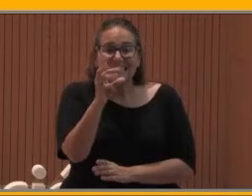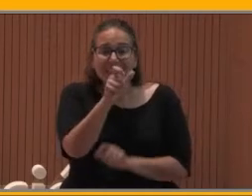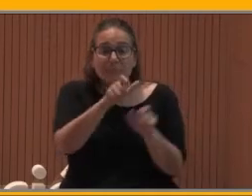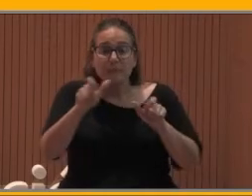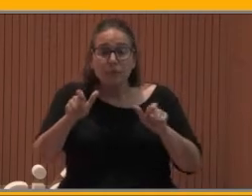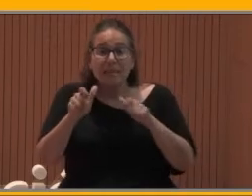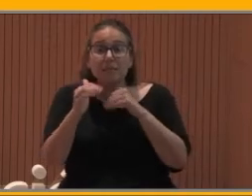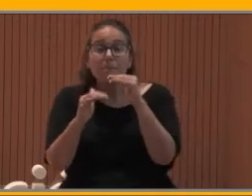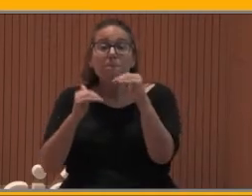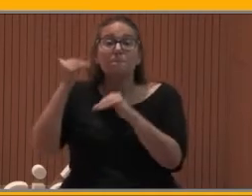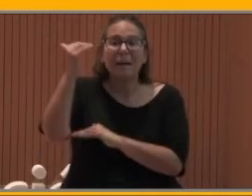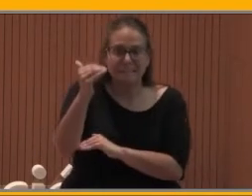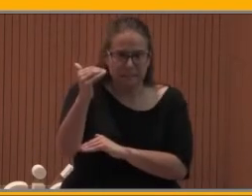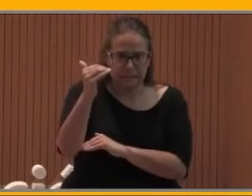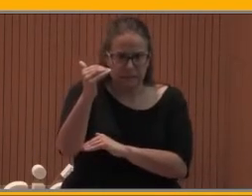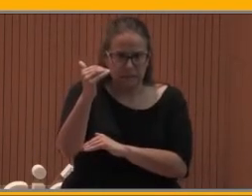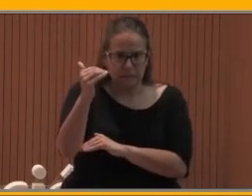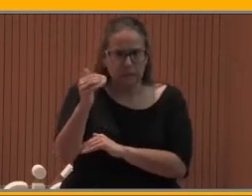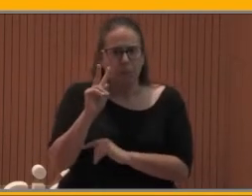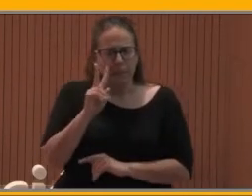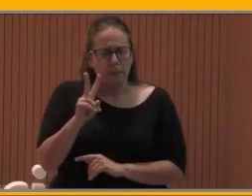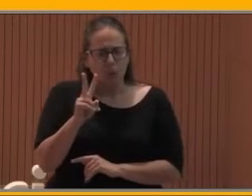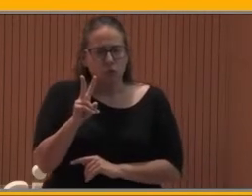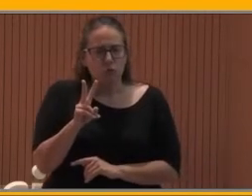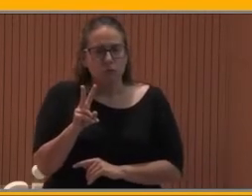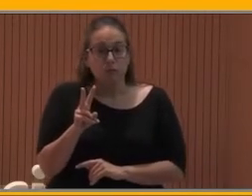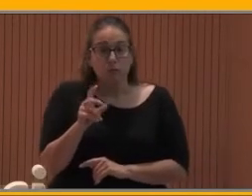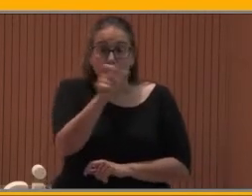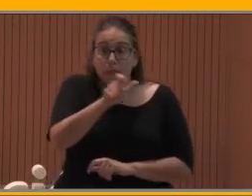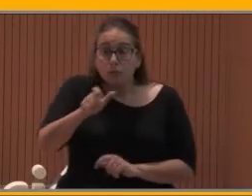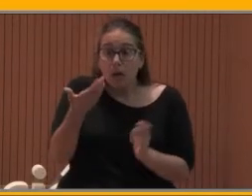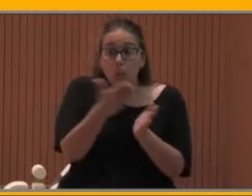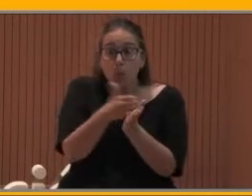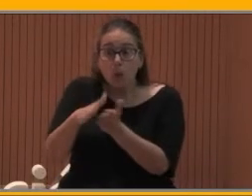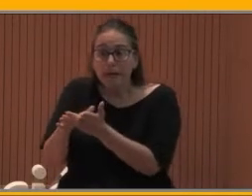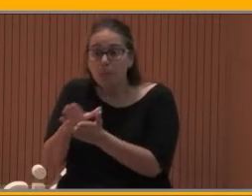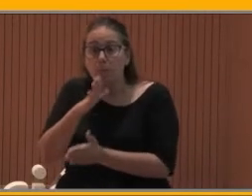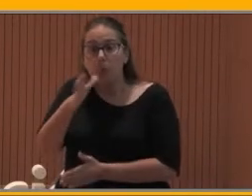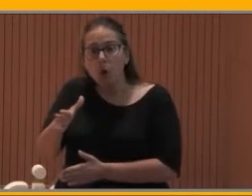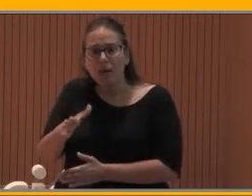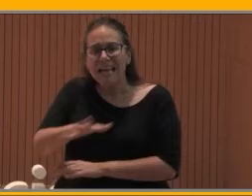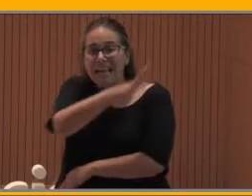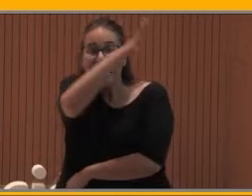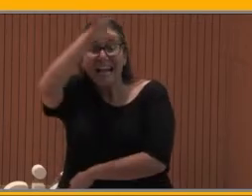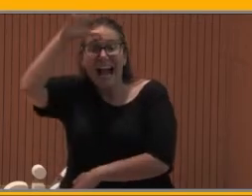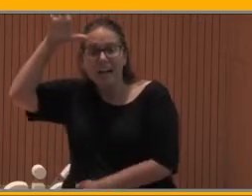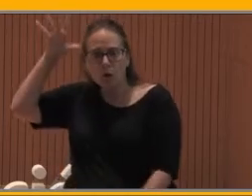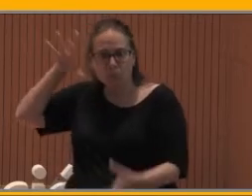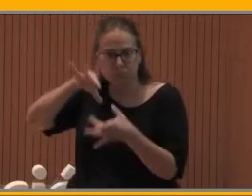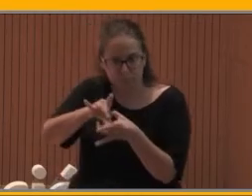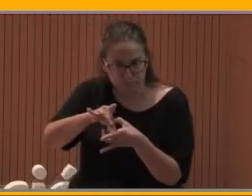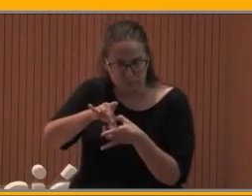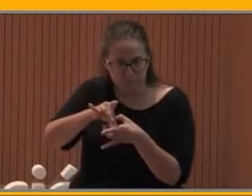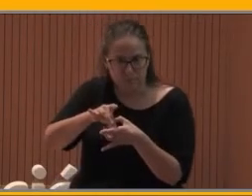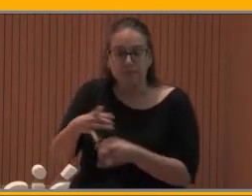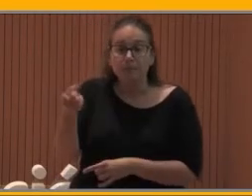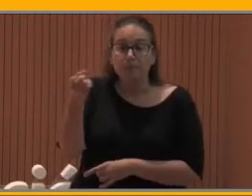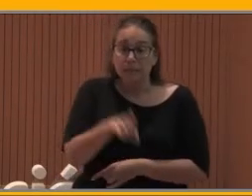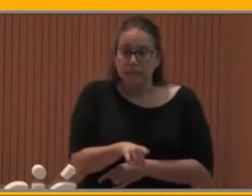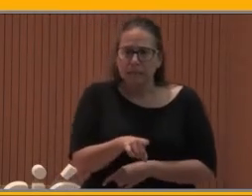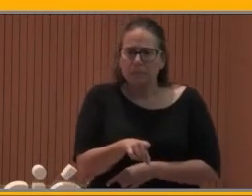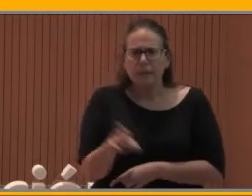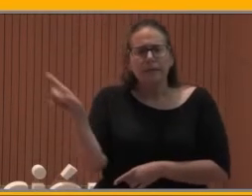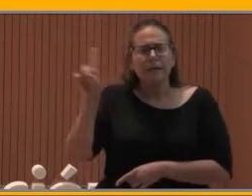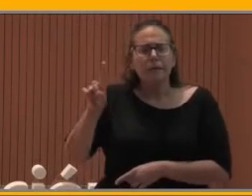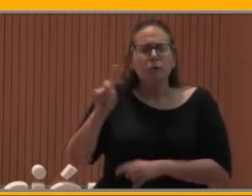personas al año, ya veremos cuáles fundamentalmente, mueren por efecto del calor. Y también se incrementa, ellos hacen análisis